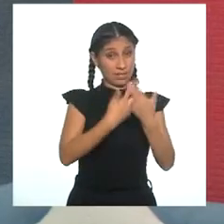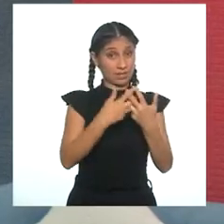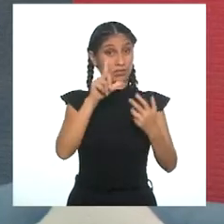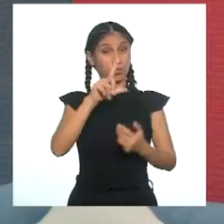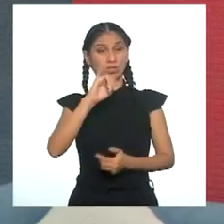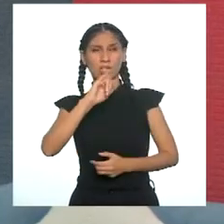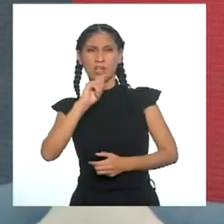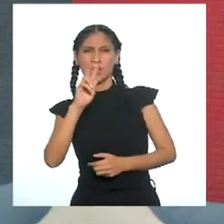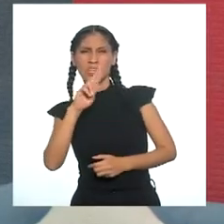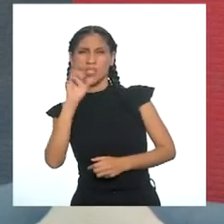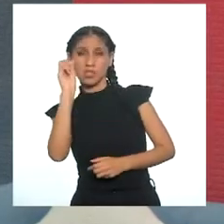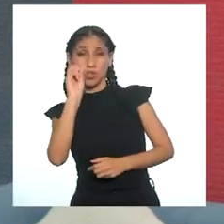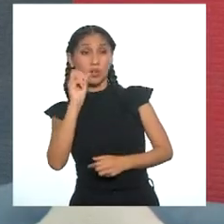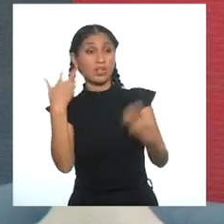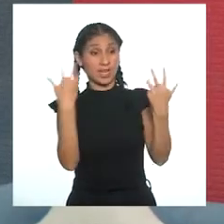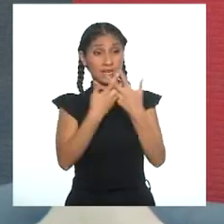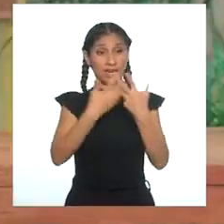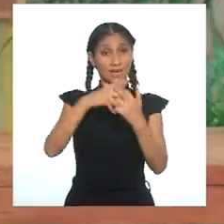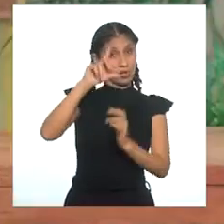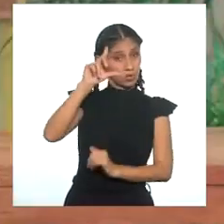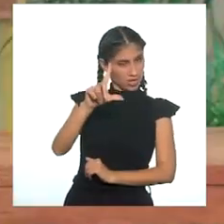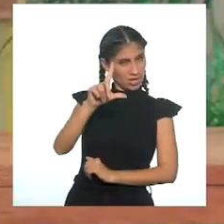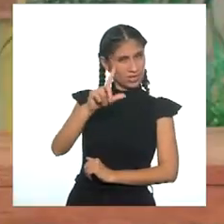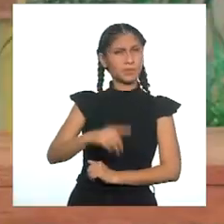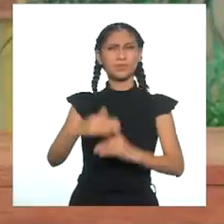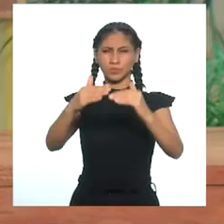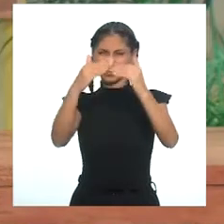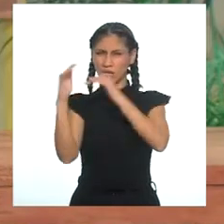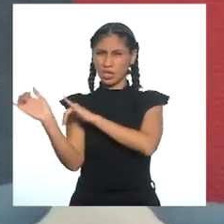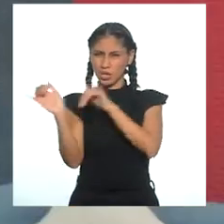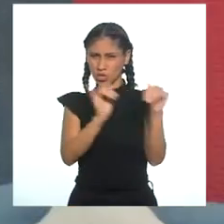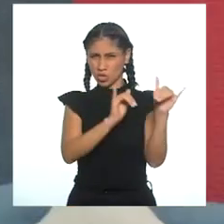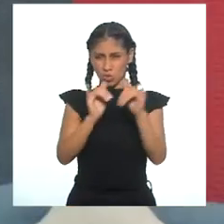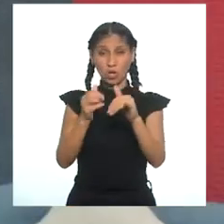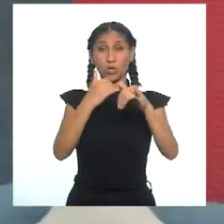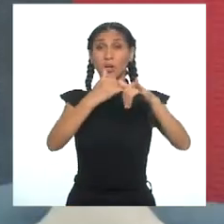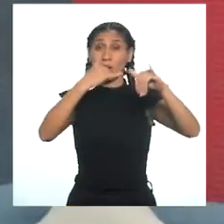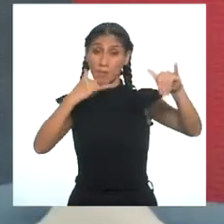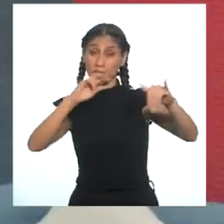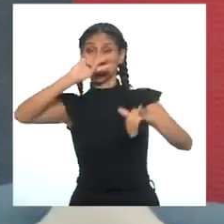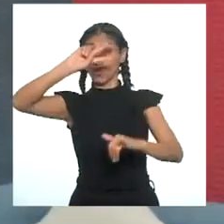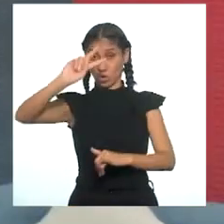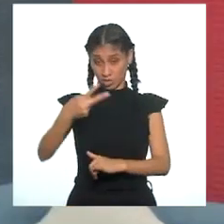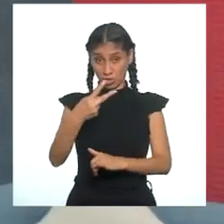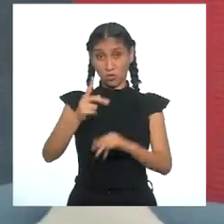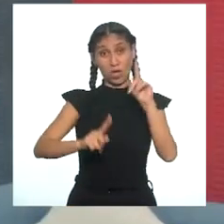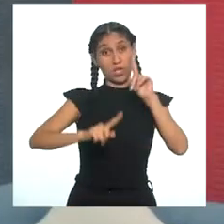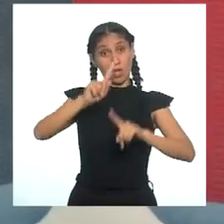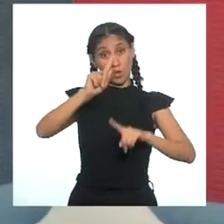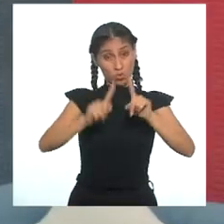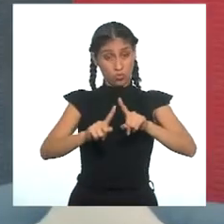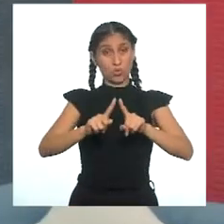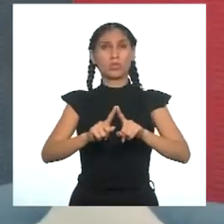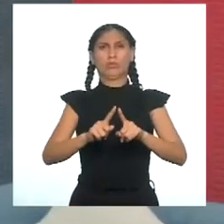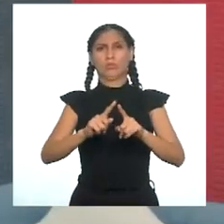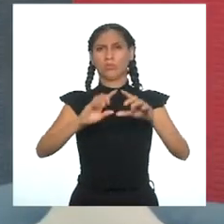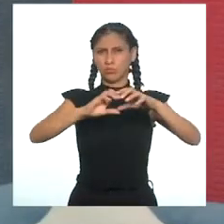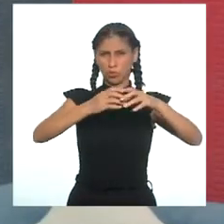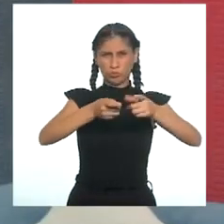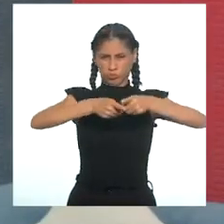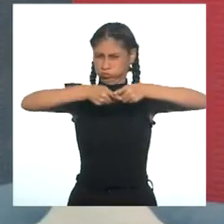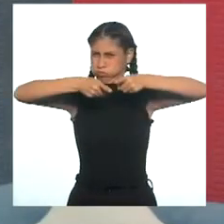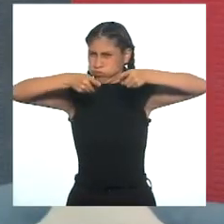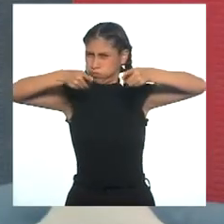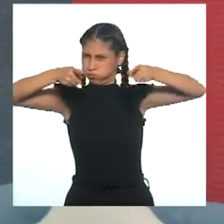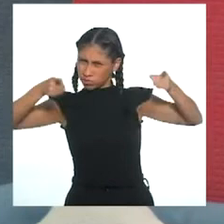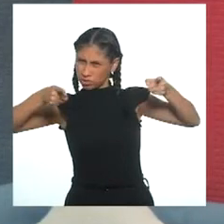el cual se representa con el símbolo L. Igual como ocurre con el metro cuadrado, hay capacidades que son demasiado grandes para expresarlas